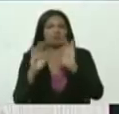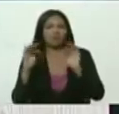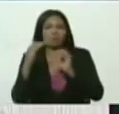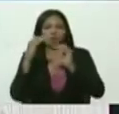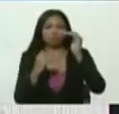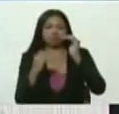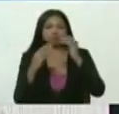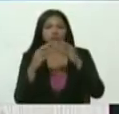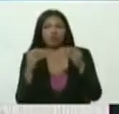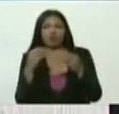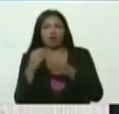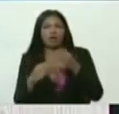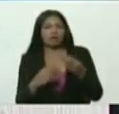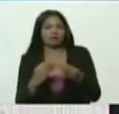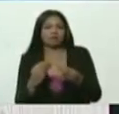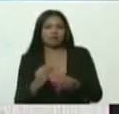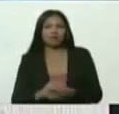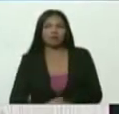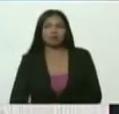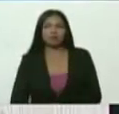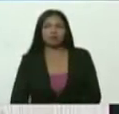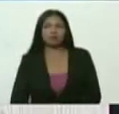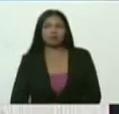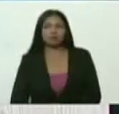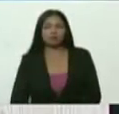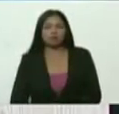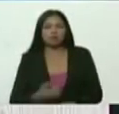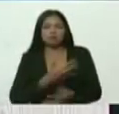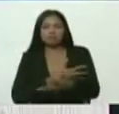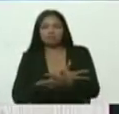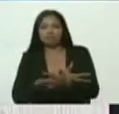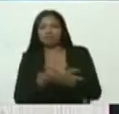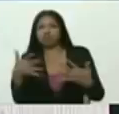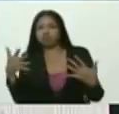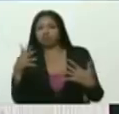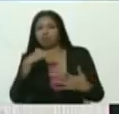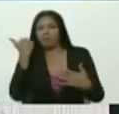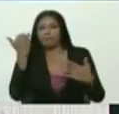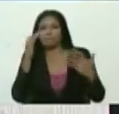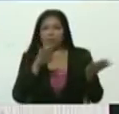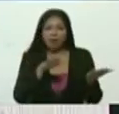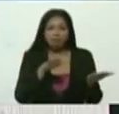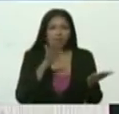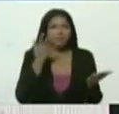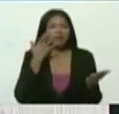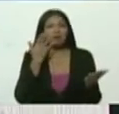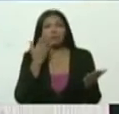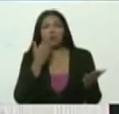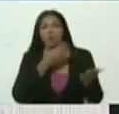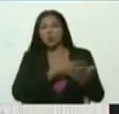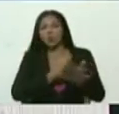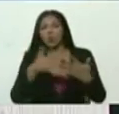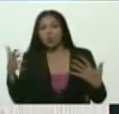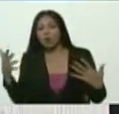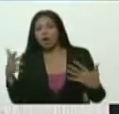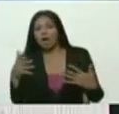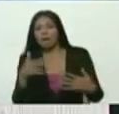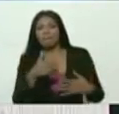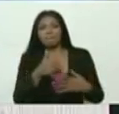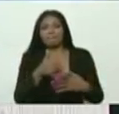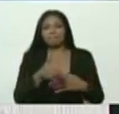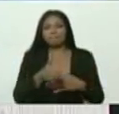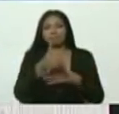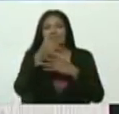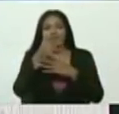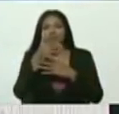desestabilización y de generar centenas y hasta miles de muertos. Estamos hablando de centenas de miles de cartuchos de ametralladores, lo